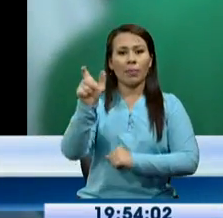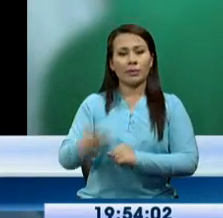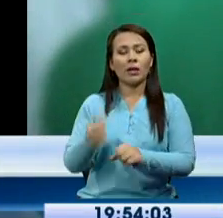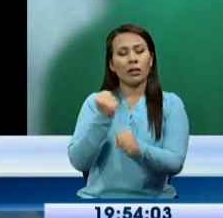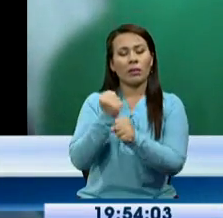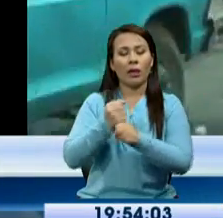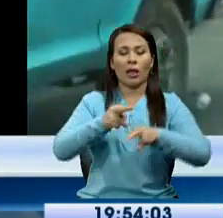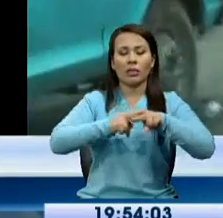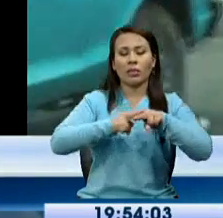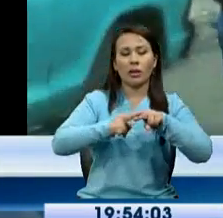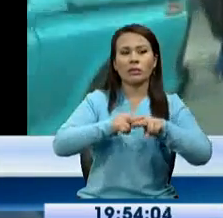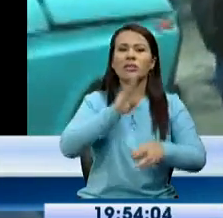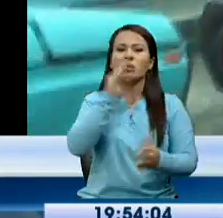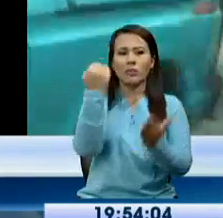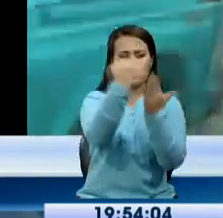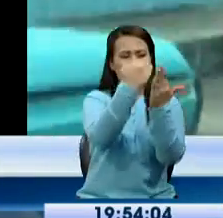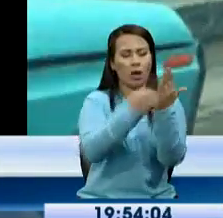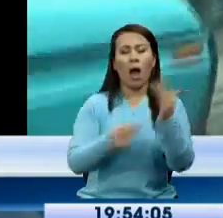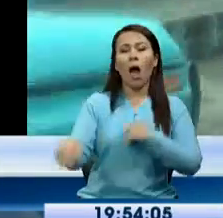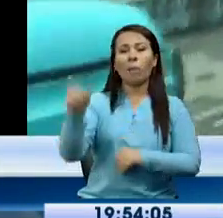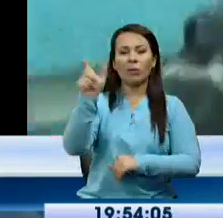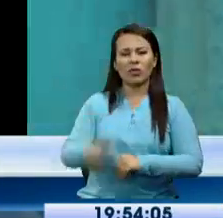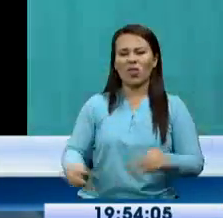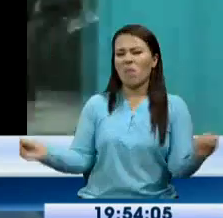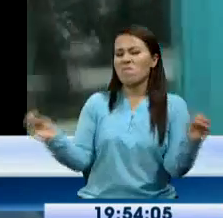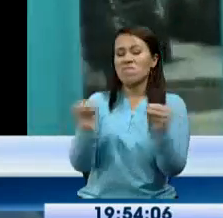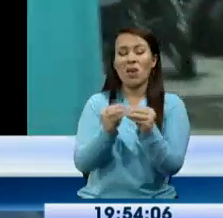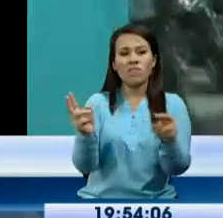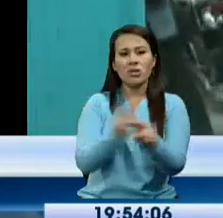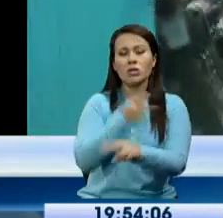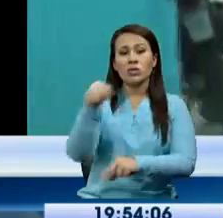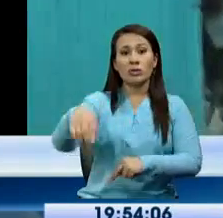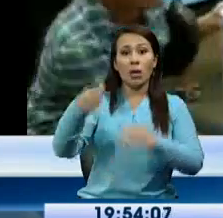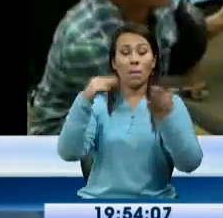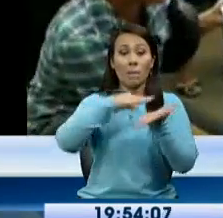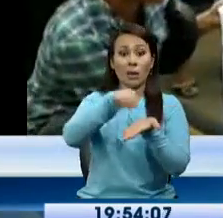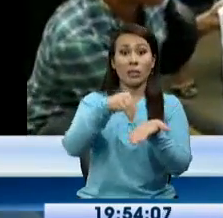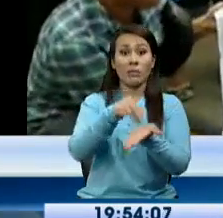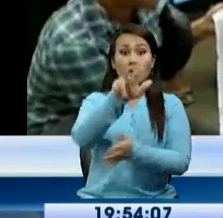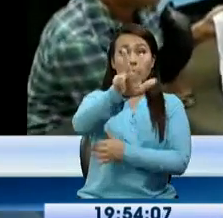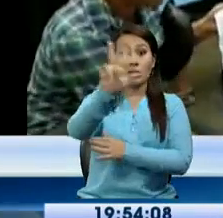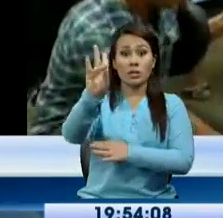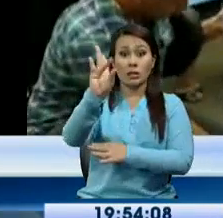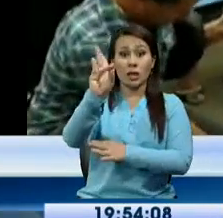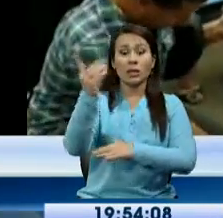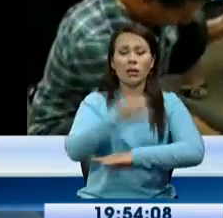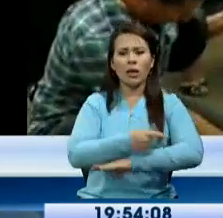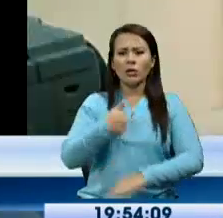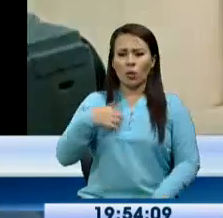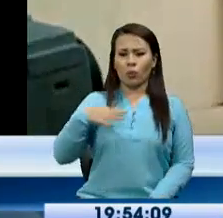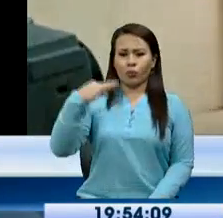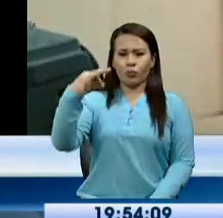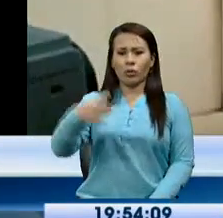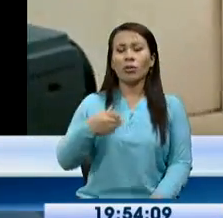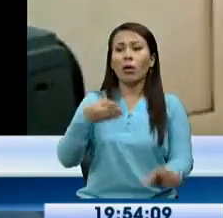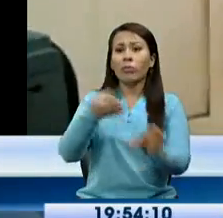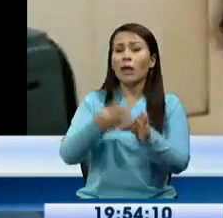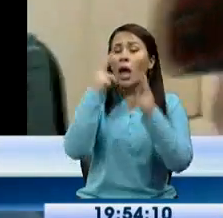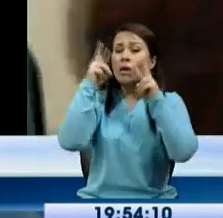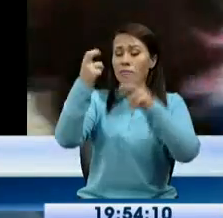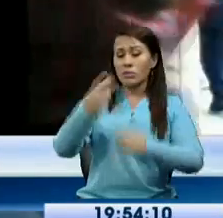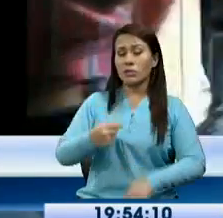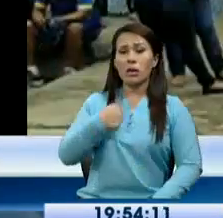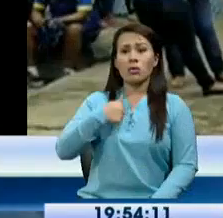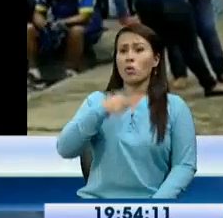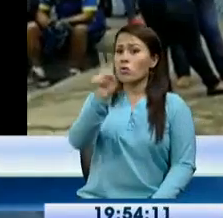como taxista y constaba en la lista de los más buscados de Manabí. Hace 37 días se entregó a las autoridades para que investiguen el